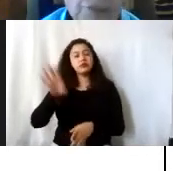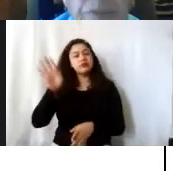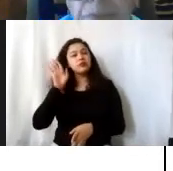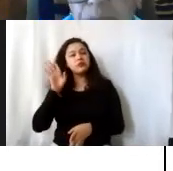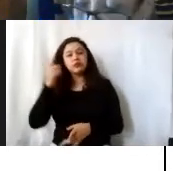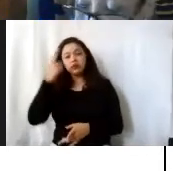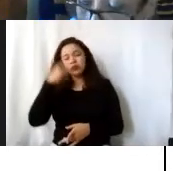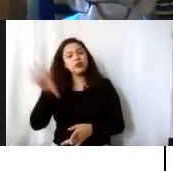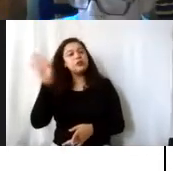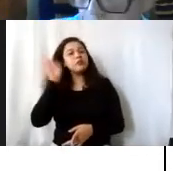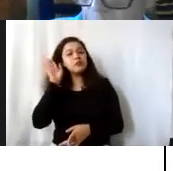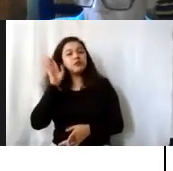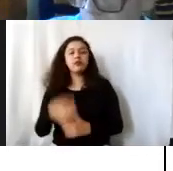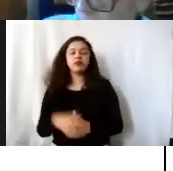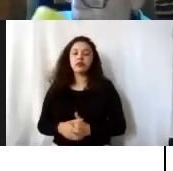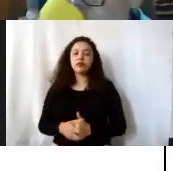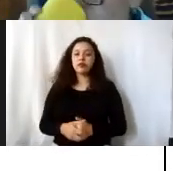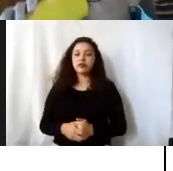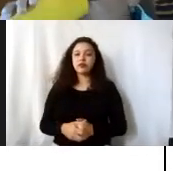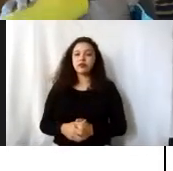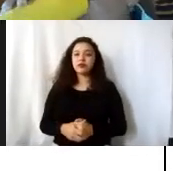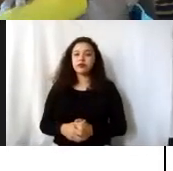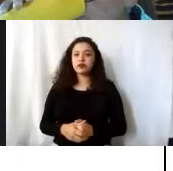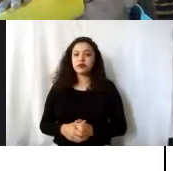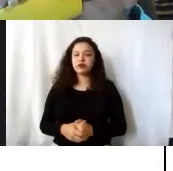escucho. Pregunta, maestra.